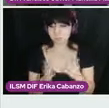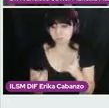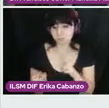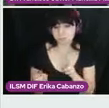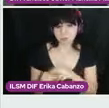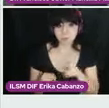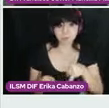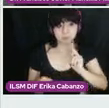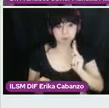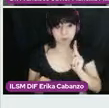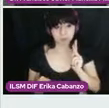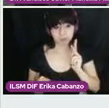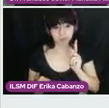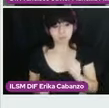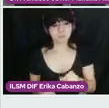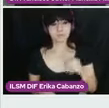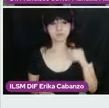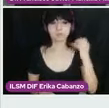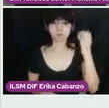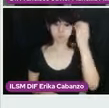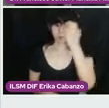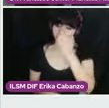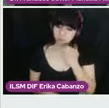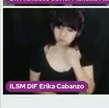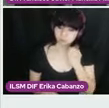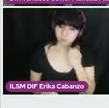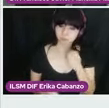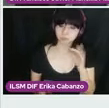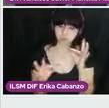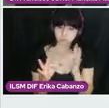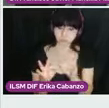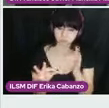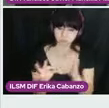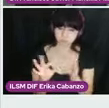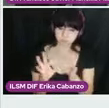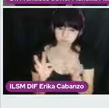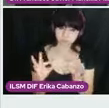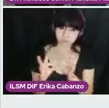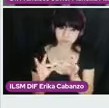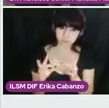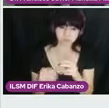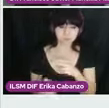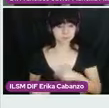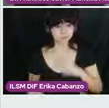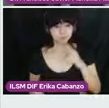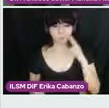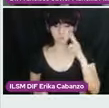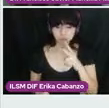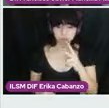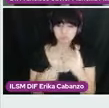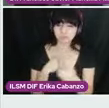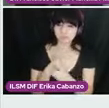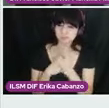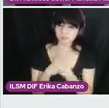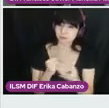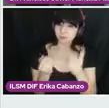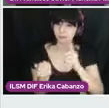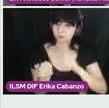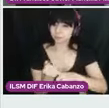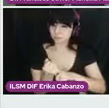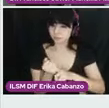altas frecuencias podemos dilucidar este daño sobre la maquinaria auditiva o sobre el órgano